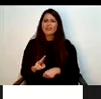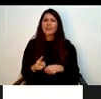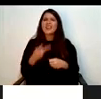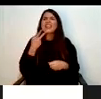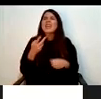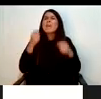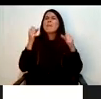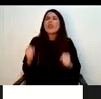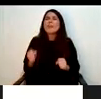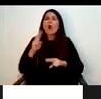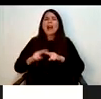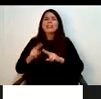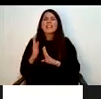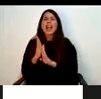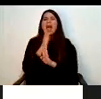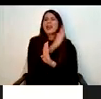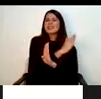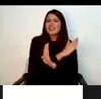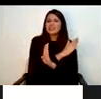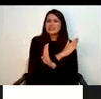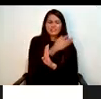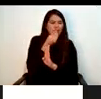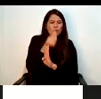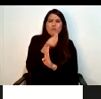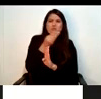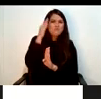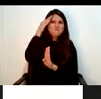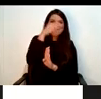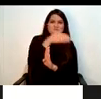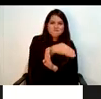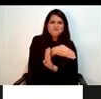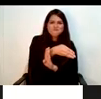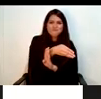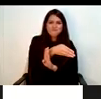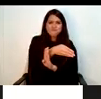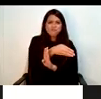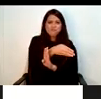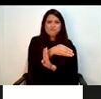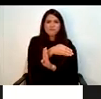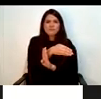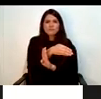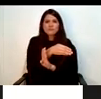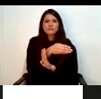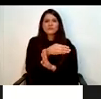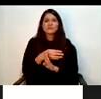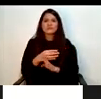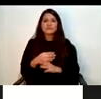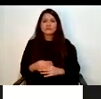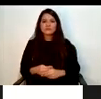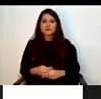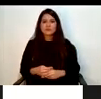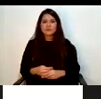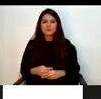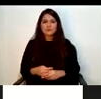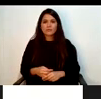hacer antes? Porque sí vamos a tener abordaje que va a apuntar acá, pero en función del tiempo no lo podremos